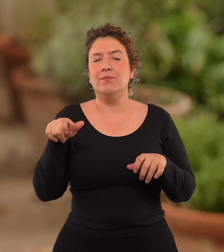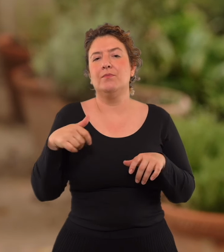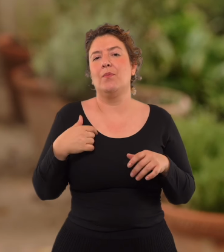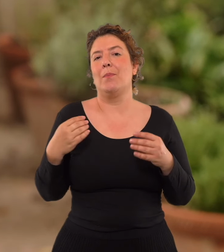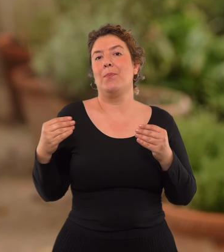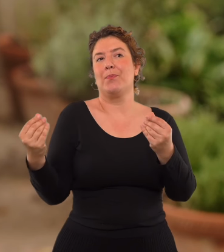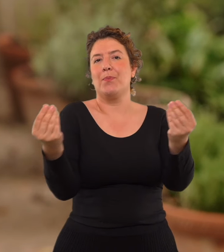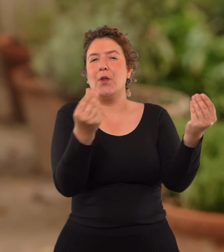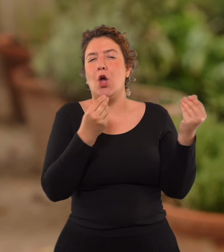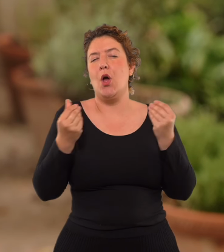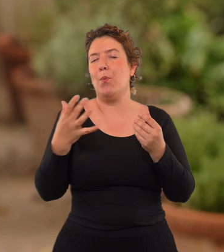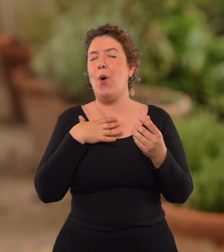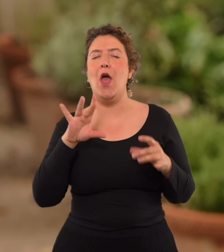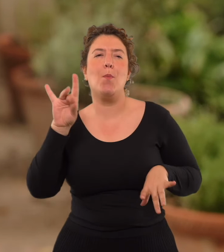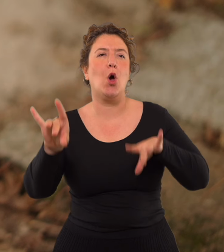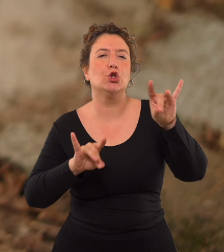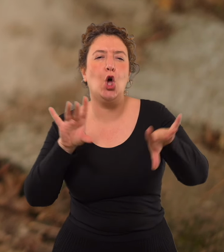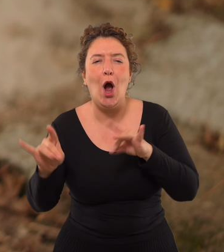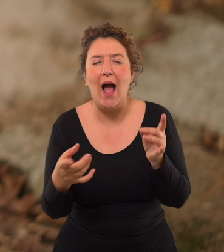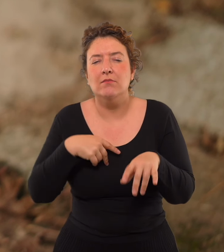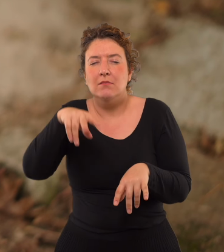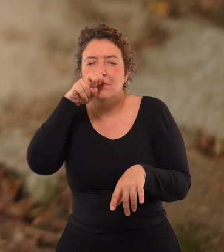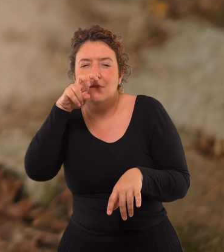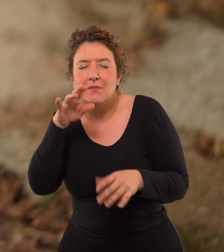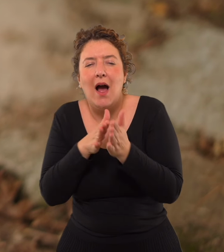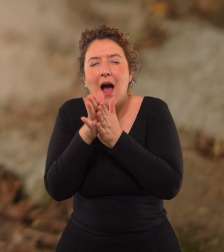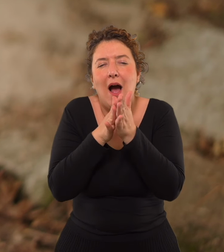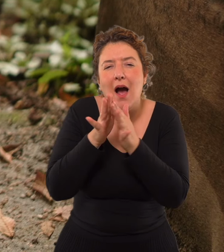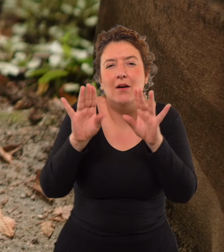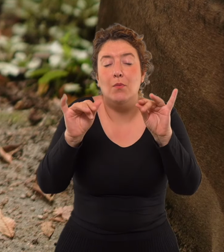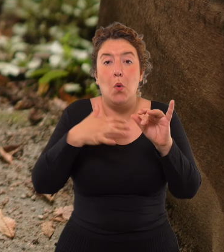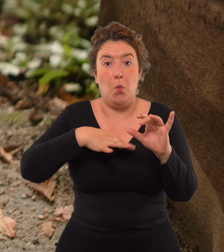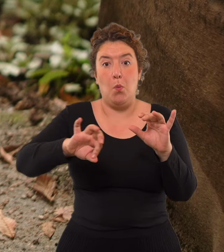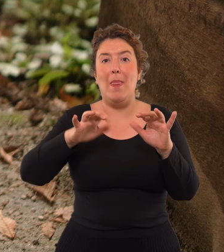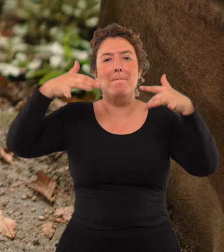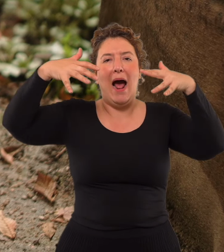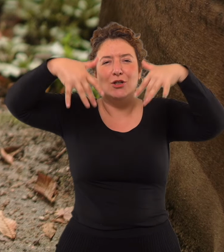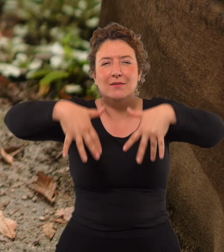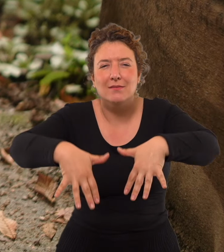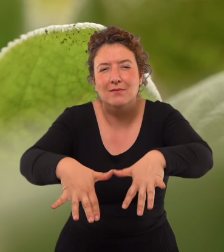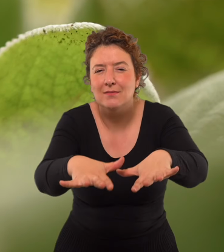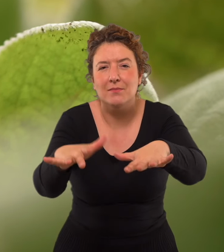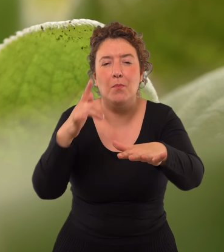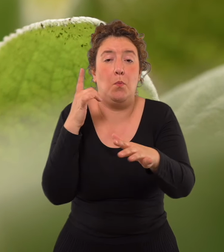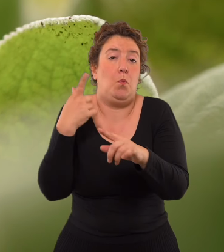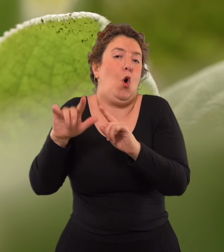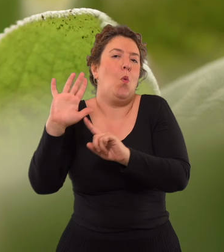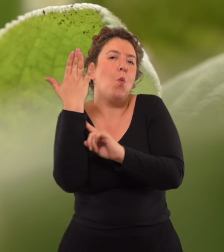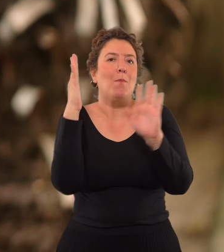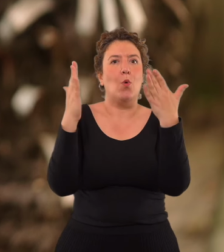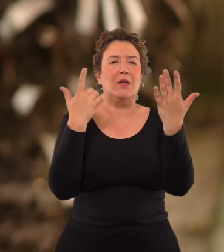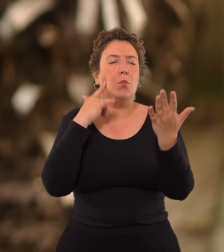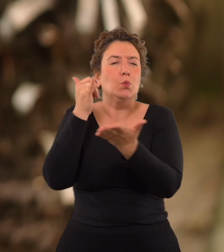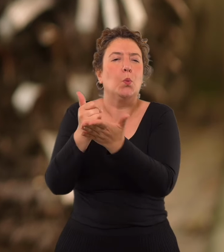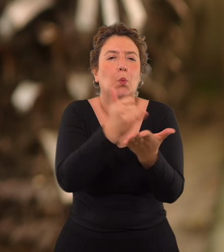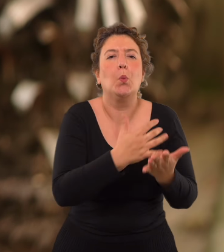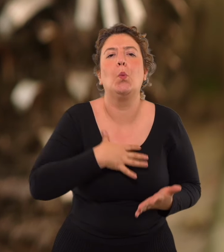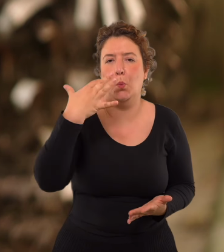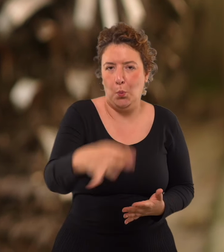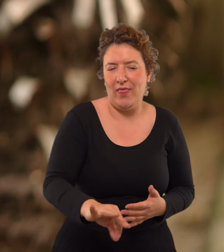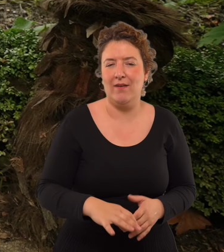nuestros sentidos para percibir el jardín. Podemos tocar, flotar, oler, acariciar y sumergir nuestras manos en las distintas